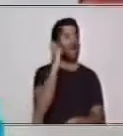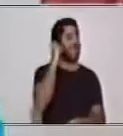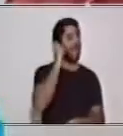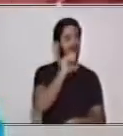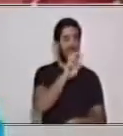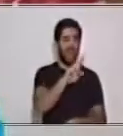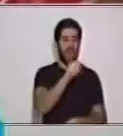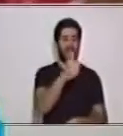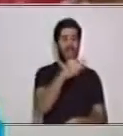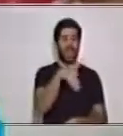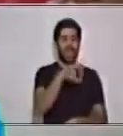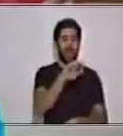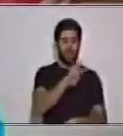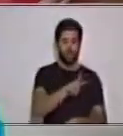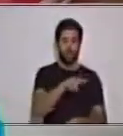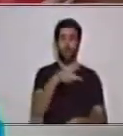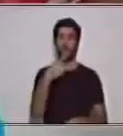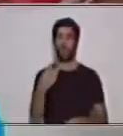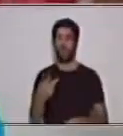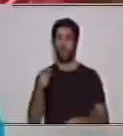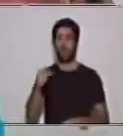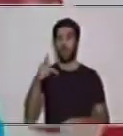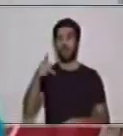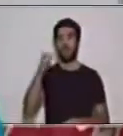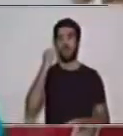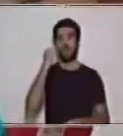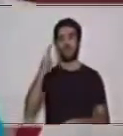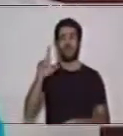gramos equivale entonces este peso?